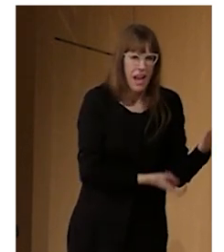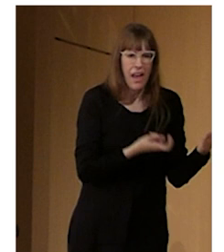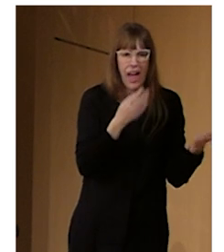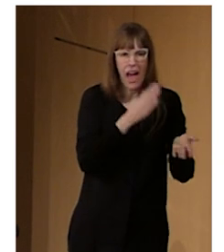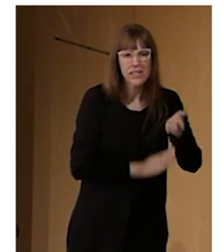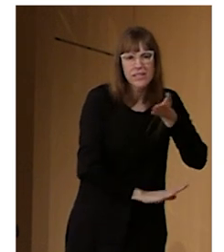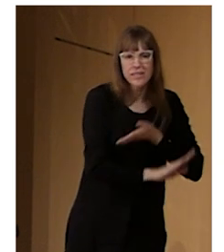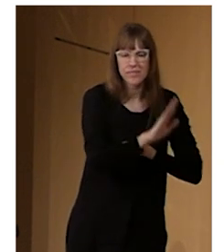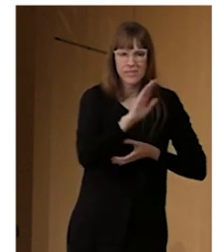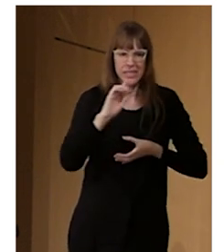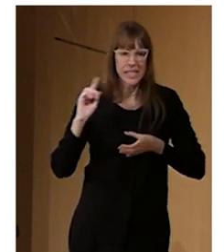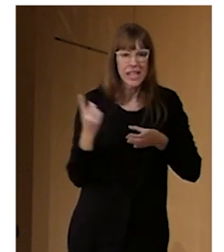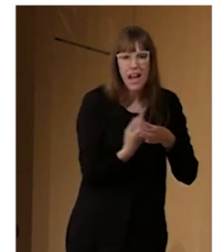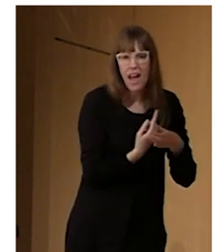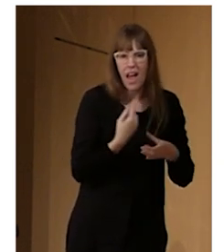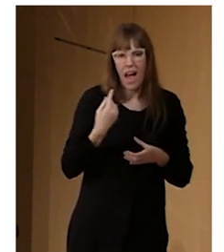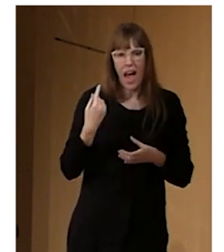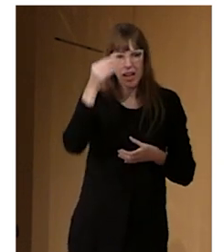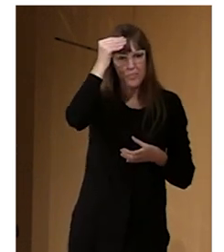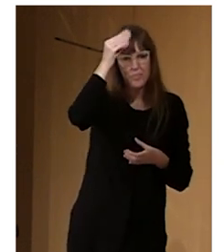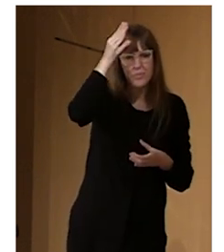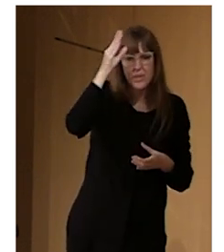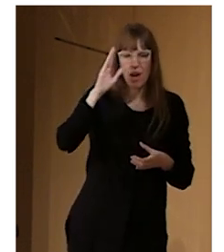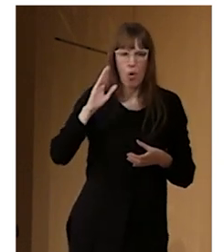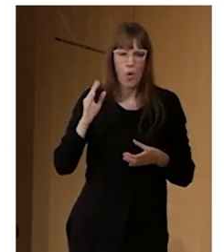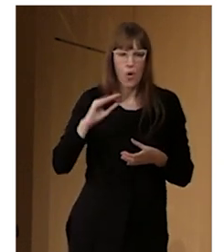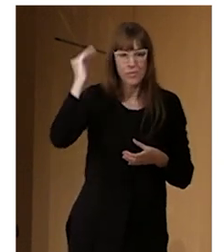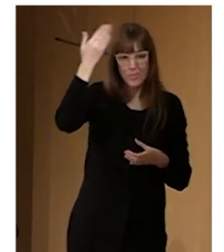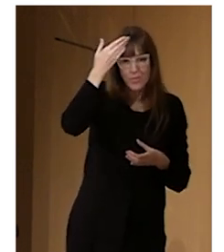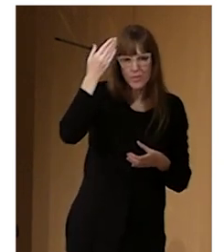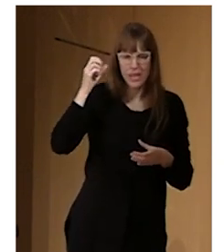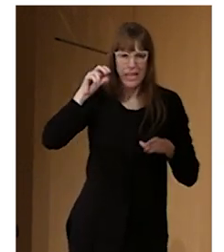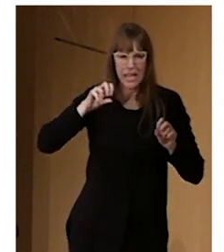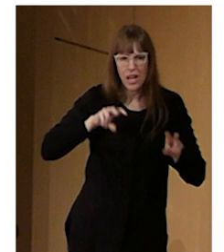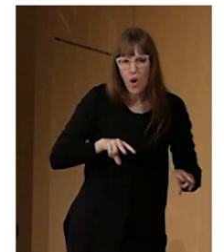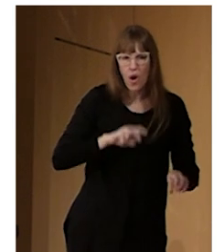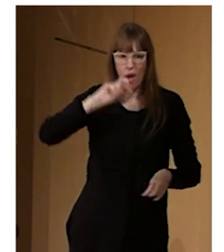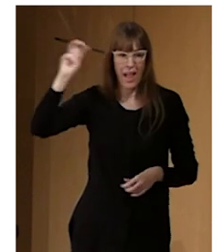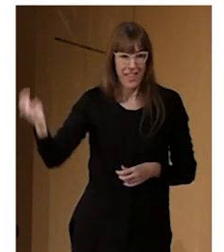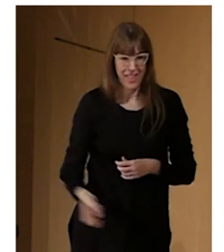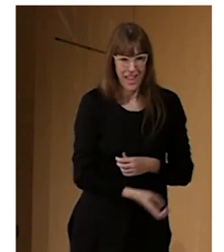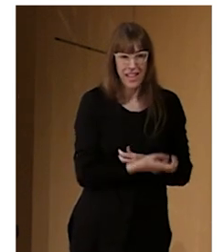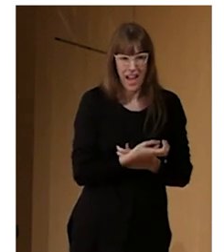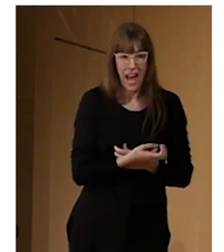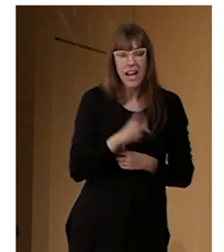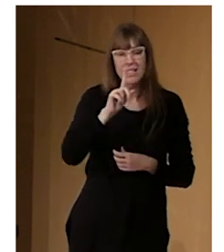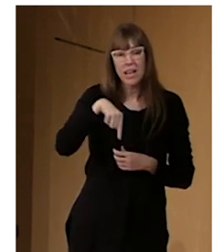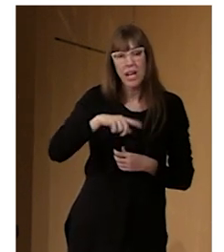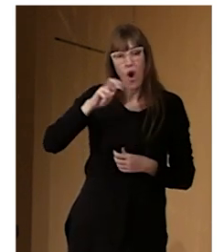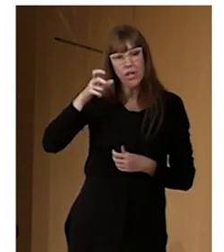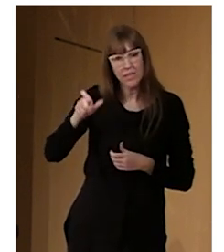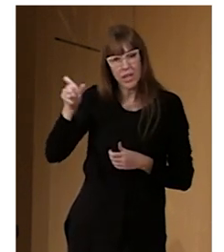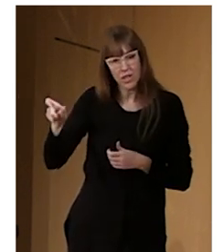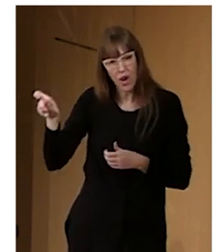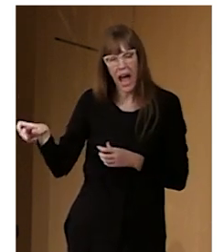tea discapacidad física deterioro cognitivo como también público un poco de tipo más eh de personas en vulnerabilidad